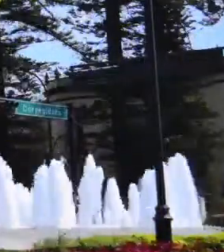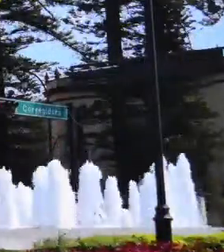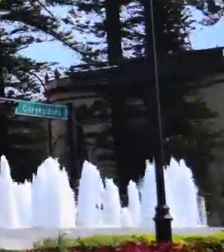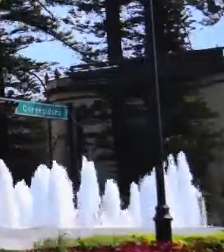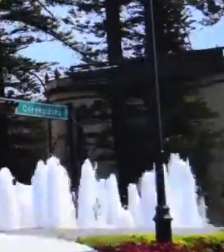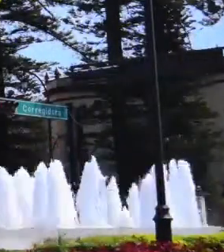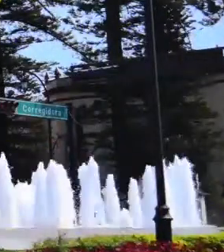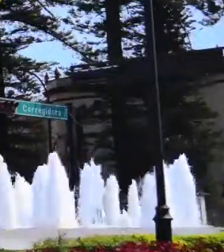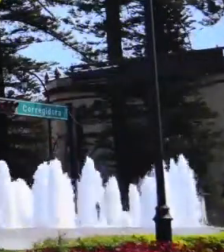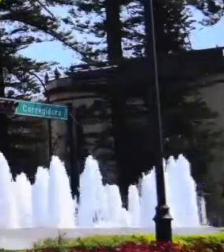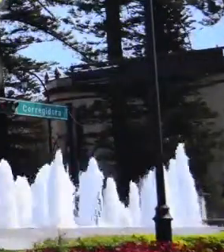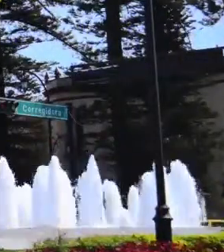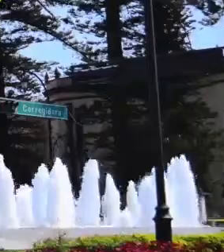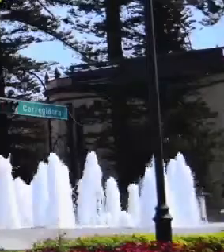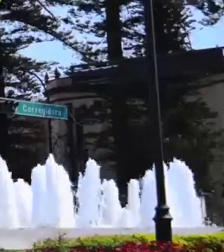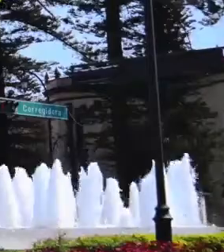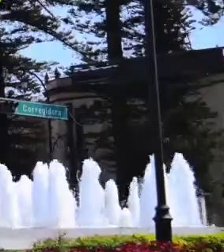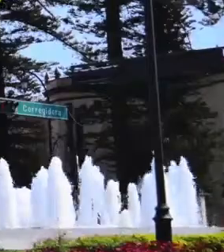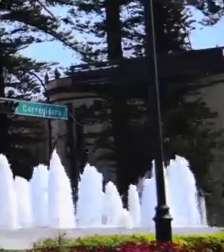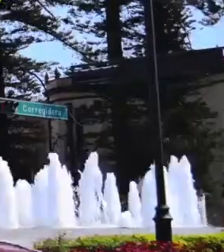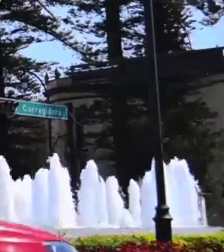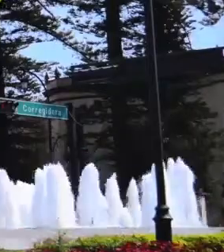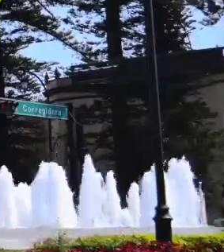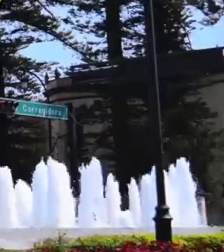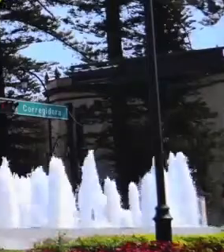SM Radio, más cerca de ti.